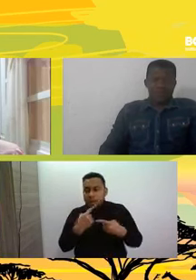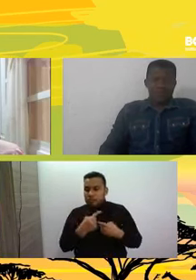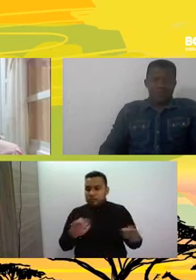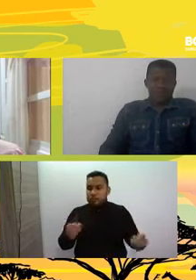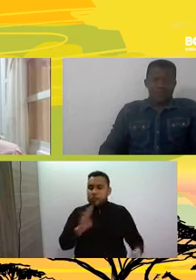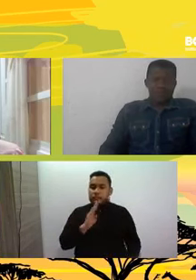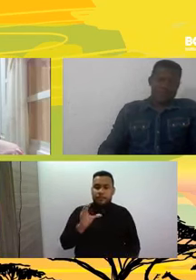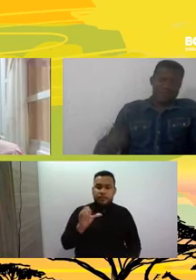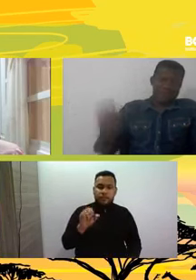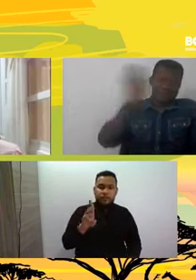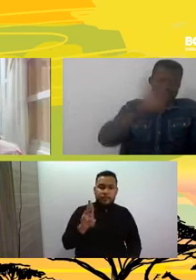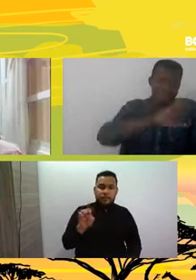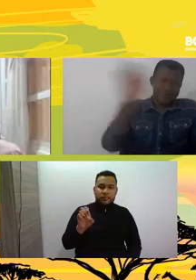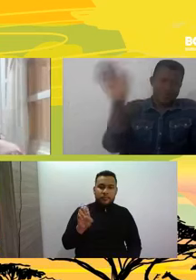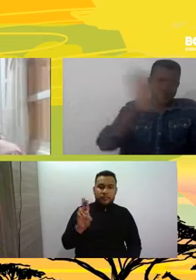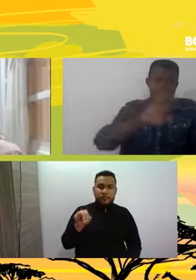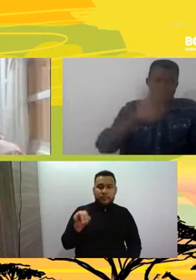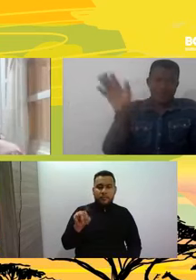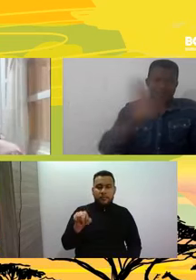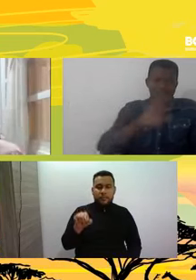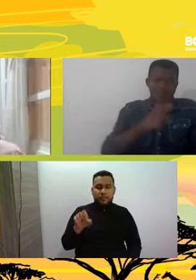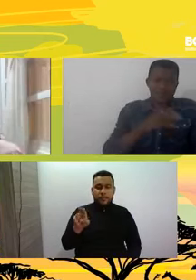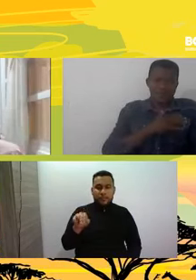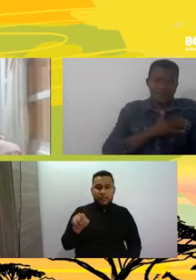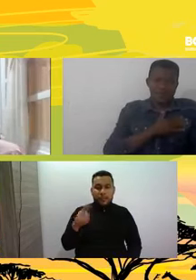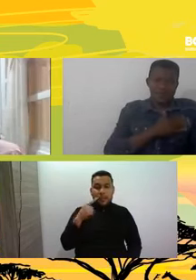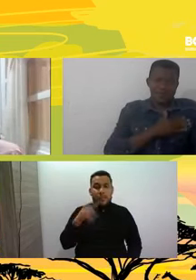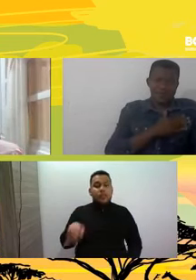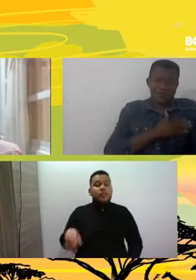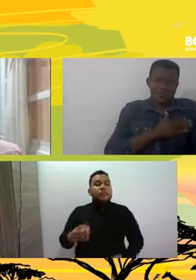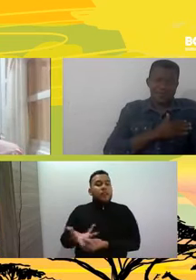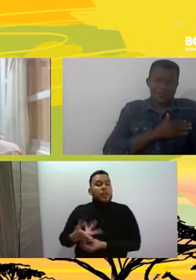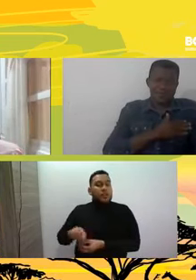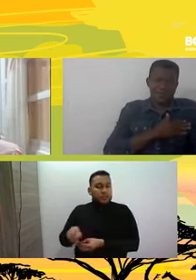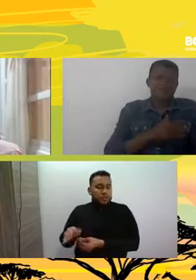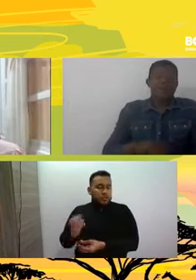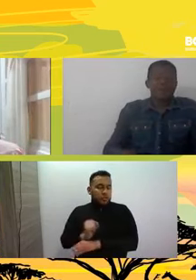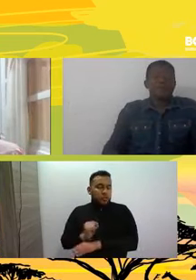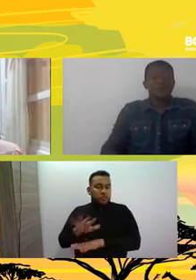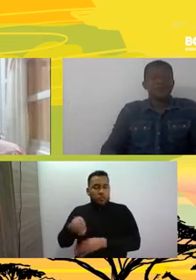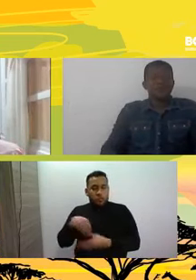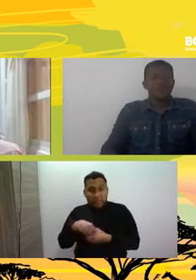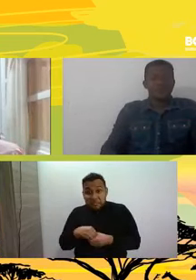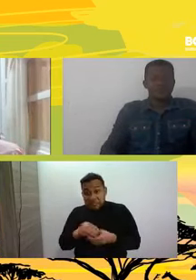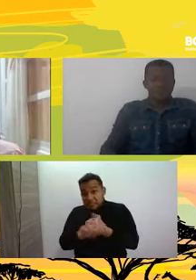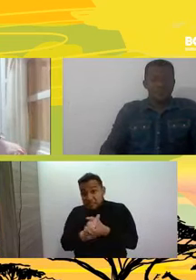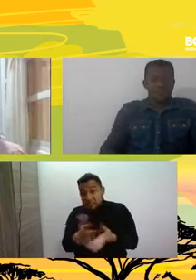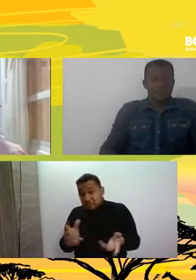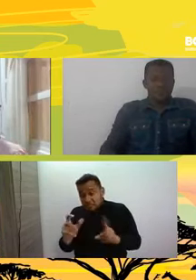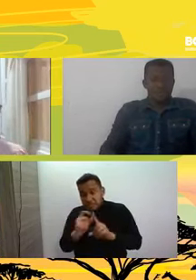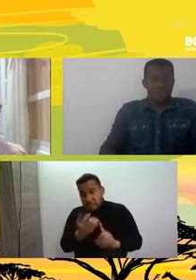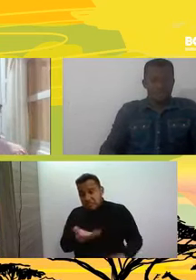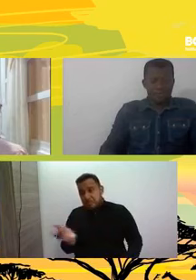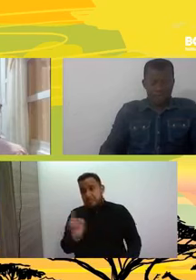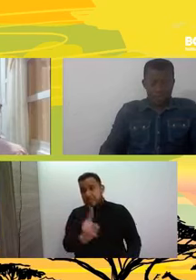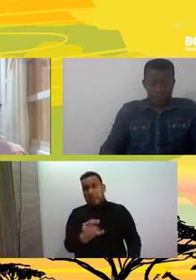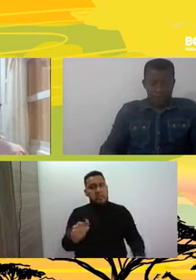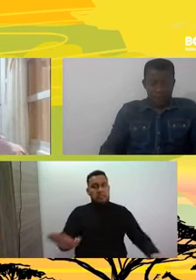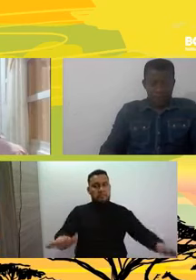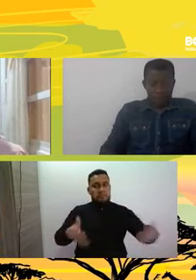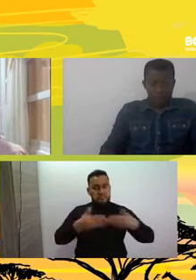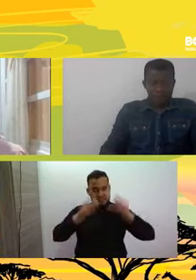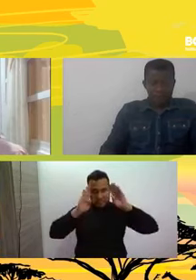Carmen Susana Tapias de Artes. Carmen, tienes la palabra y escuchamos para darle el cierre.